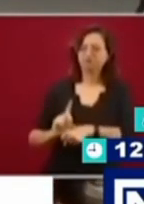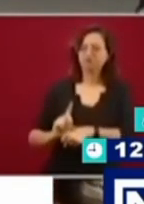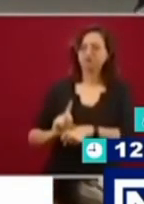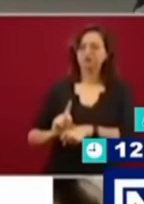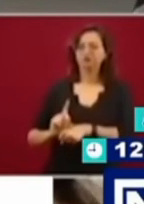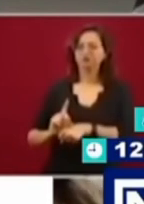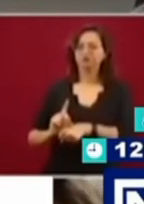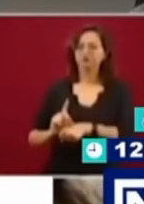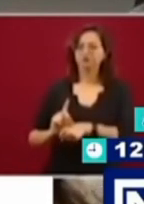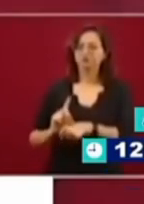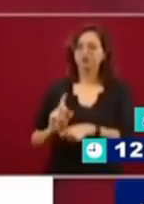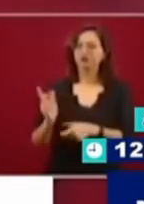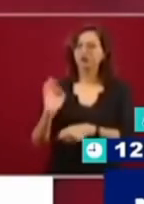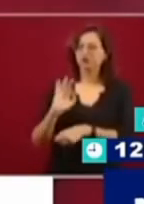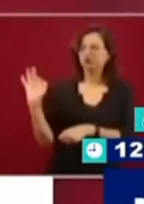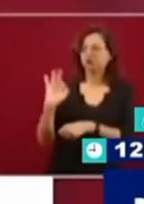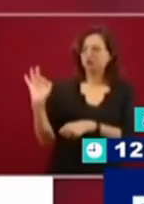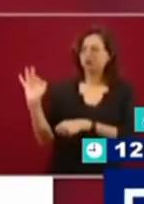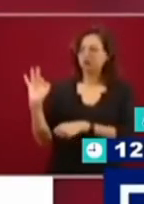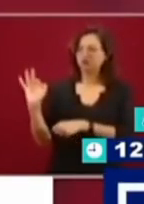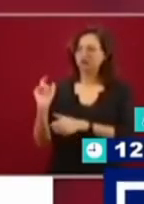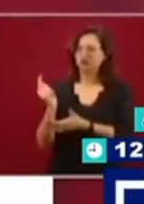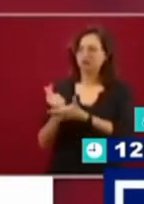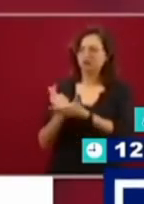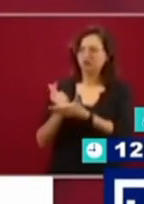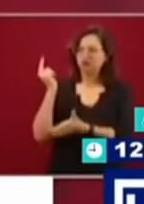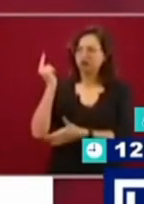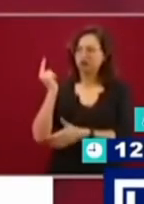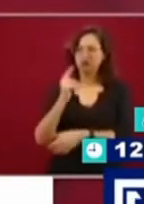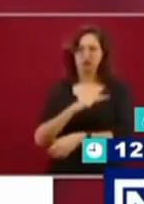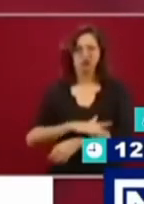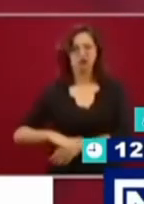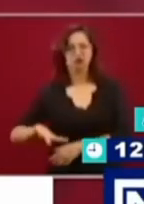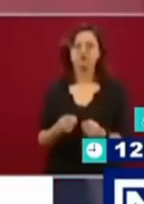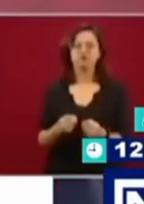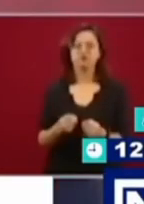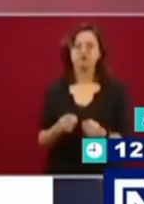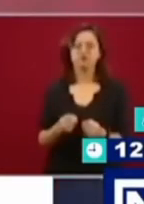riesgo a la salud pública.